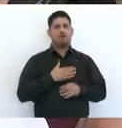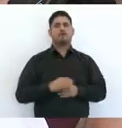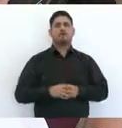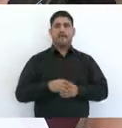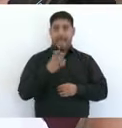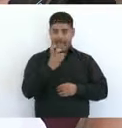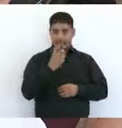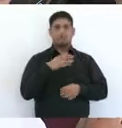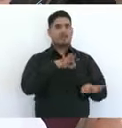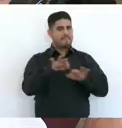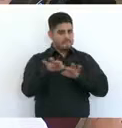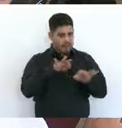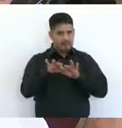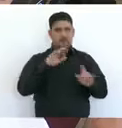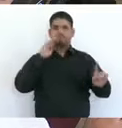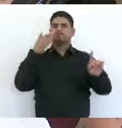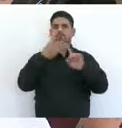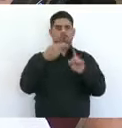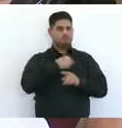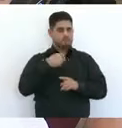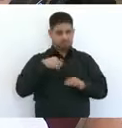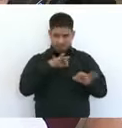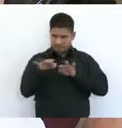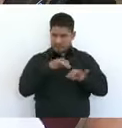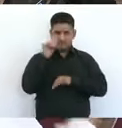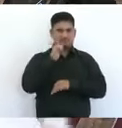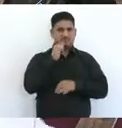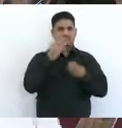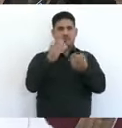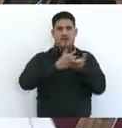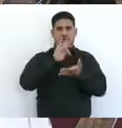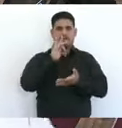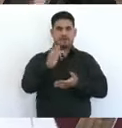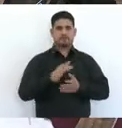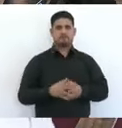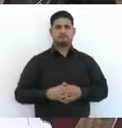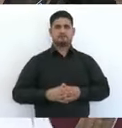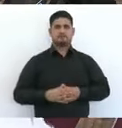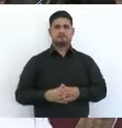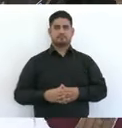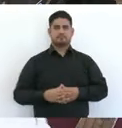nuestra tarea y en ella trabajamos siempre. Muchas gracias.